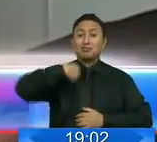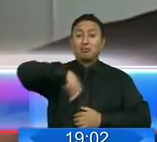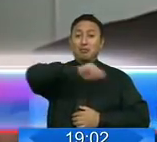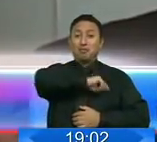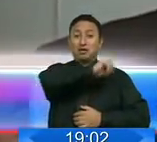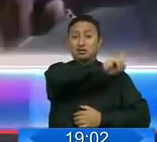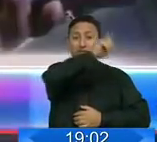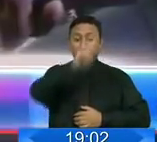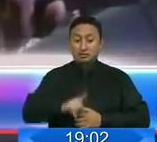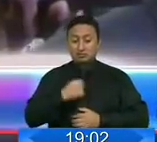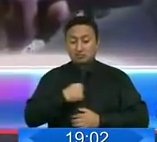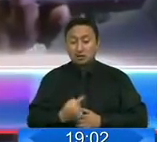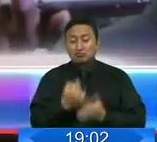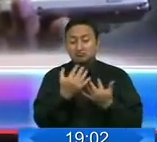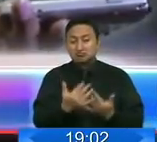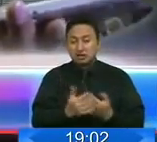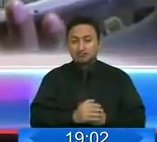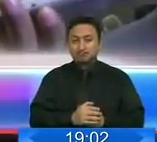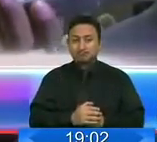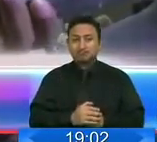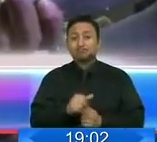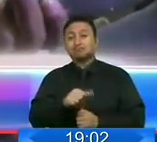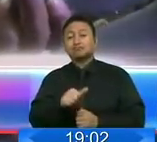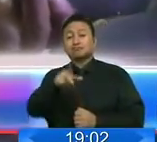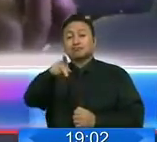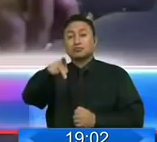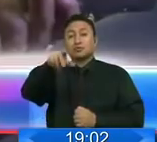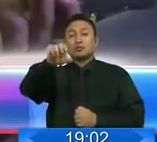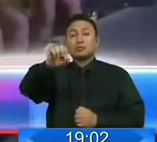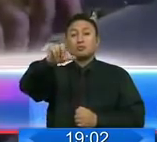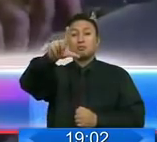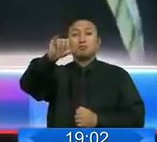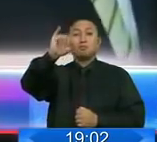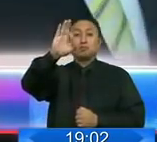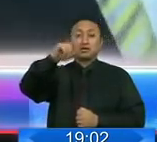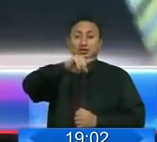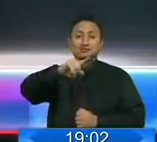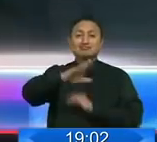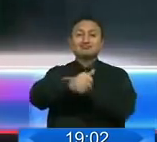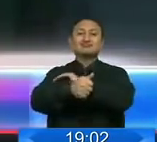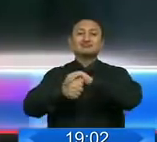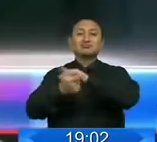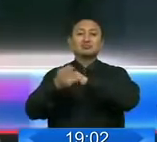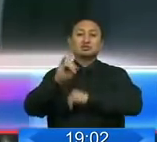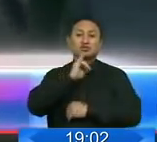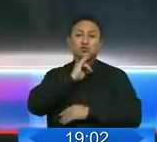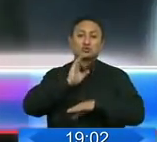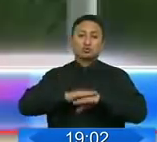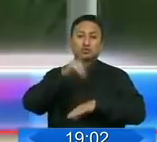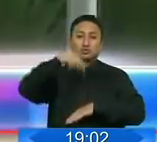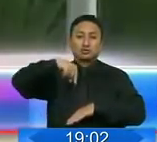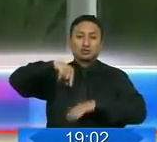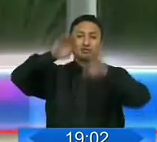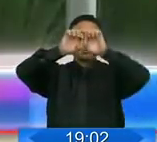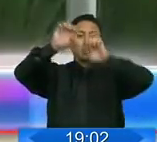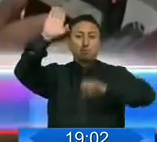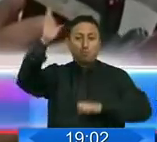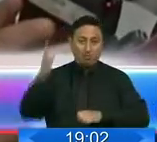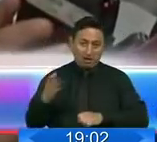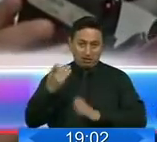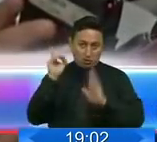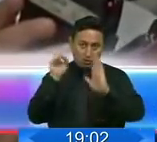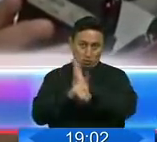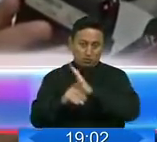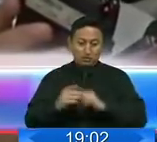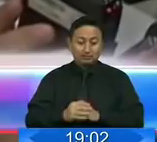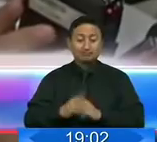curso. Carlos Pollitt se refugió en Estados Unidos luego de que fue denunciado por actos de corrupción en el caso Odebrecht. El excontralor del